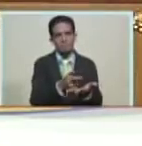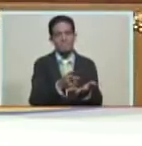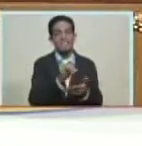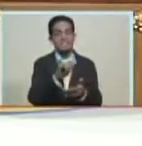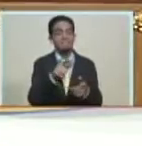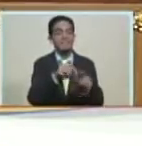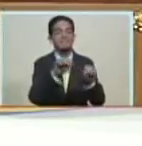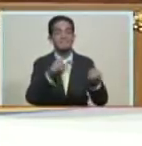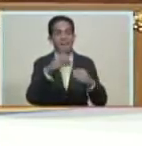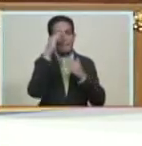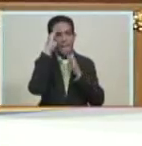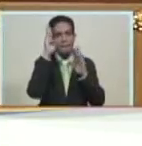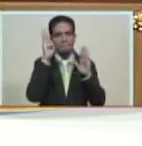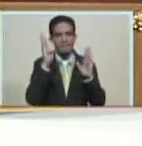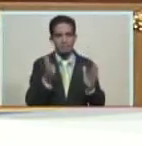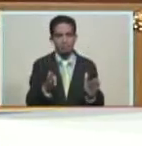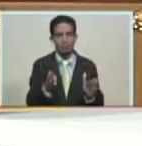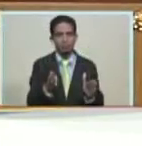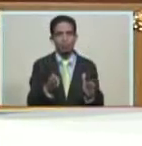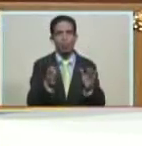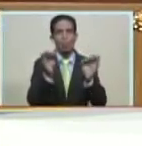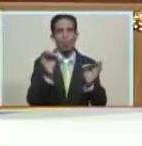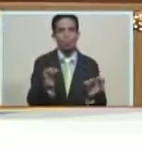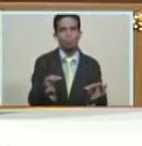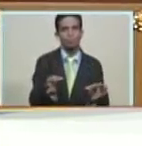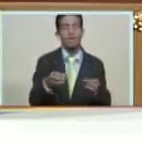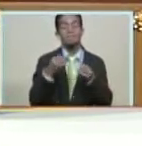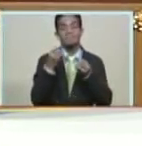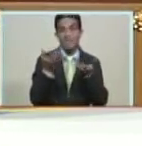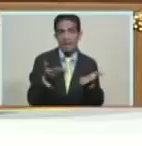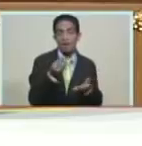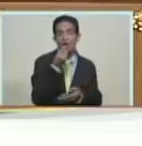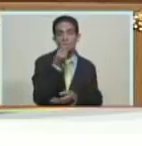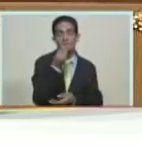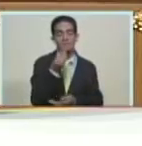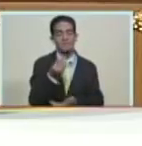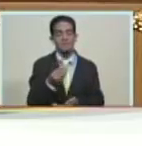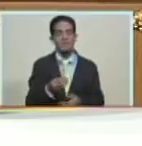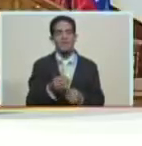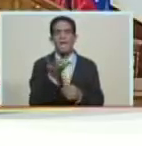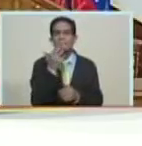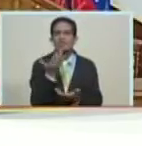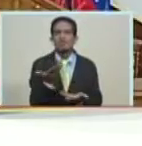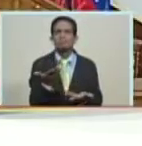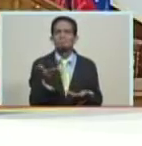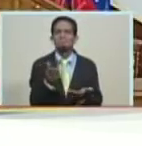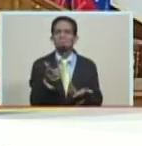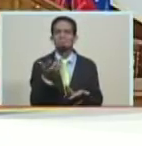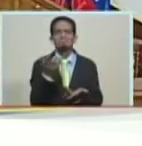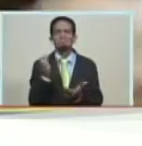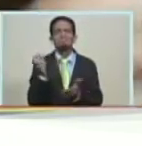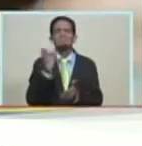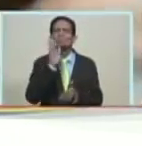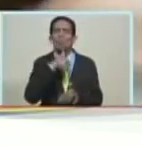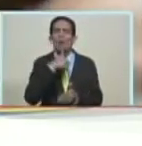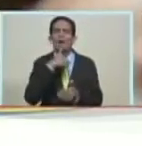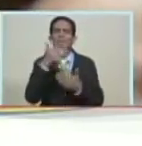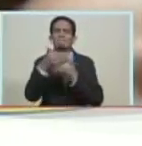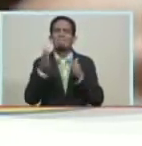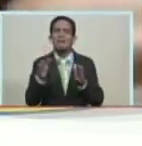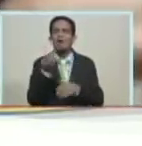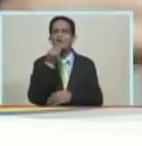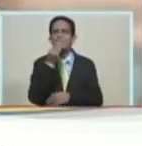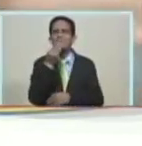gran sistema de atención y distribución justa para el pueblo. ¿Qué sería de nosotros sin los CLAP? ¿Qué sería?